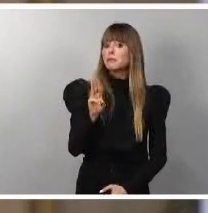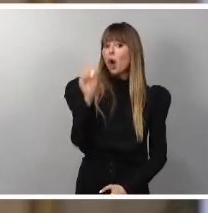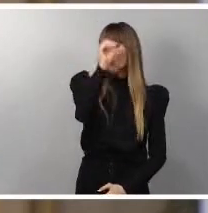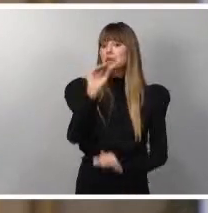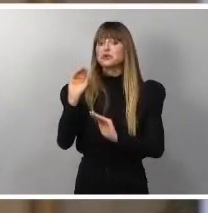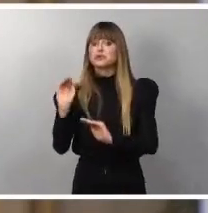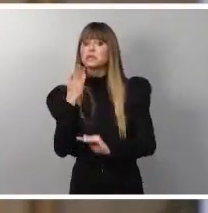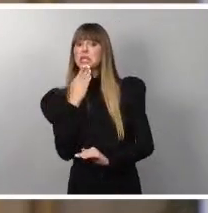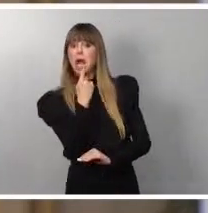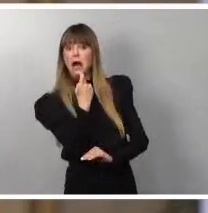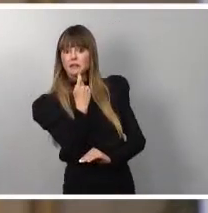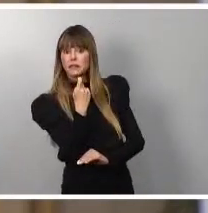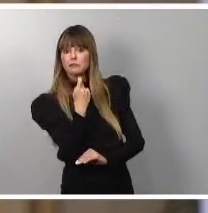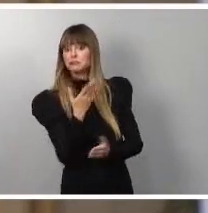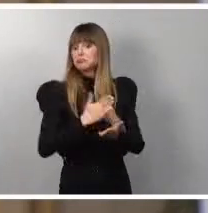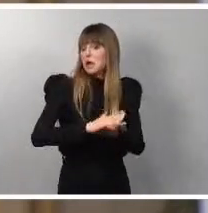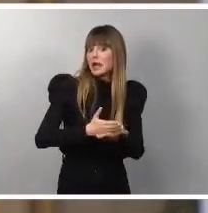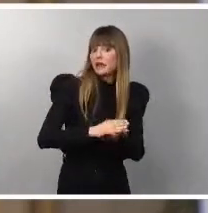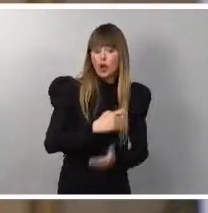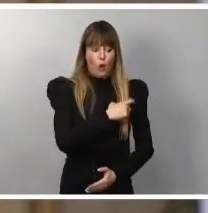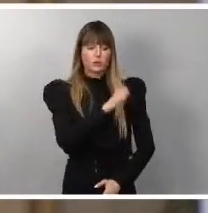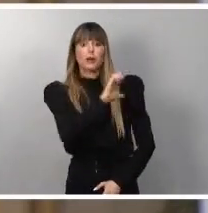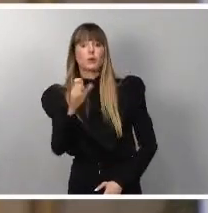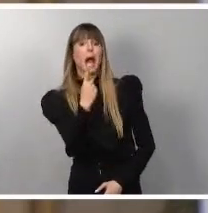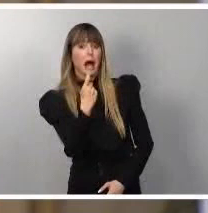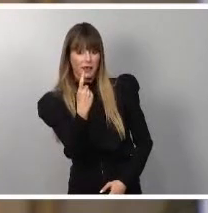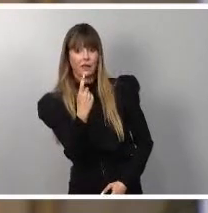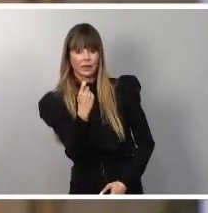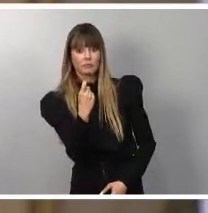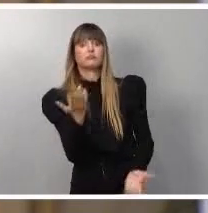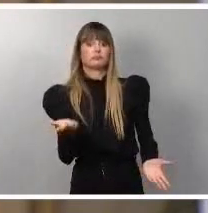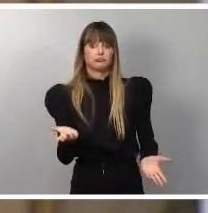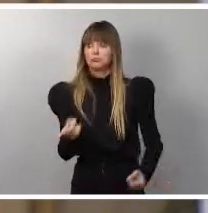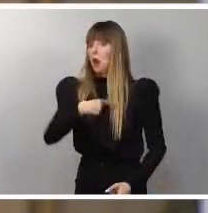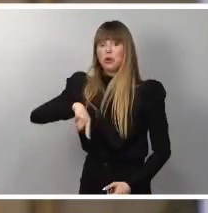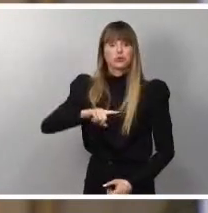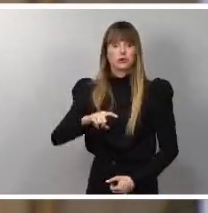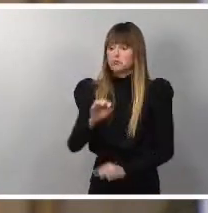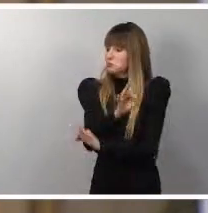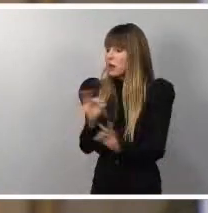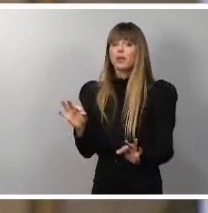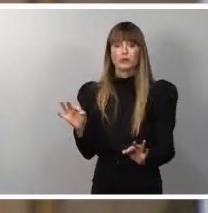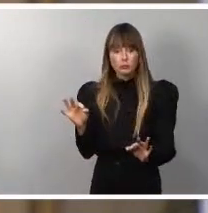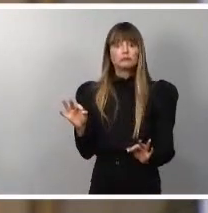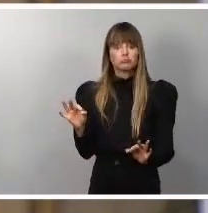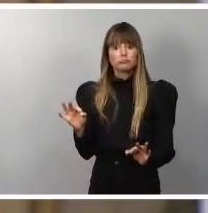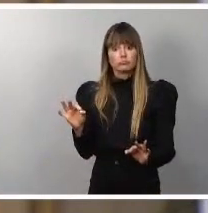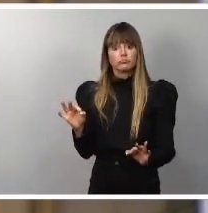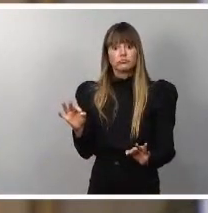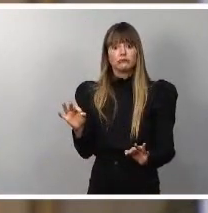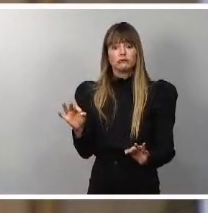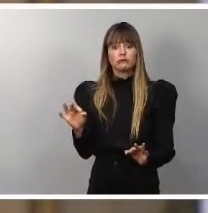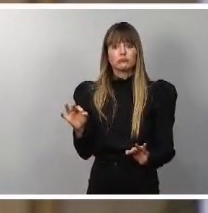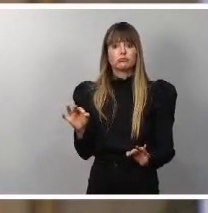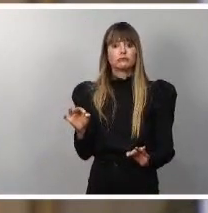necesario que interceda, que medie la Comisión Europea en esta cuestión, nosotros encantados. Creo que tenemos dos